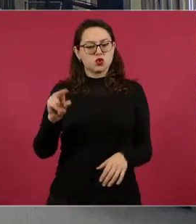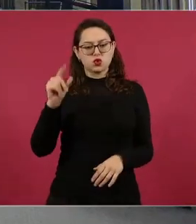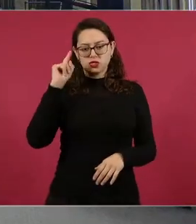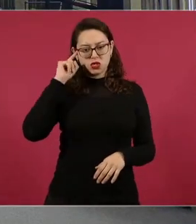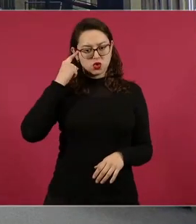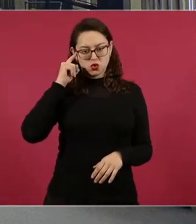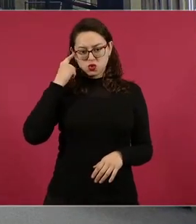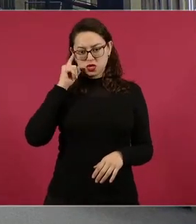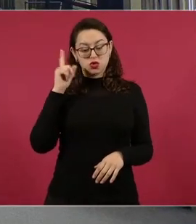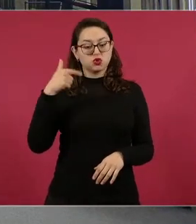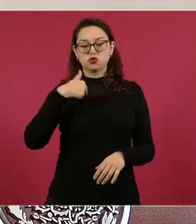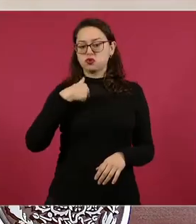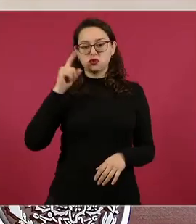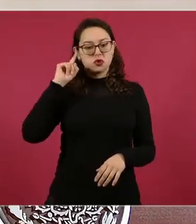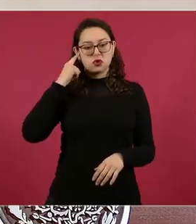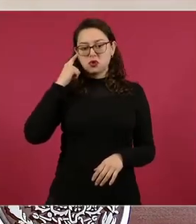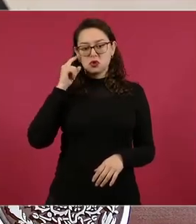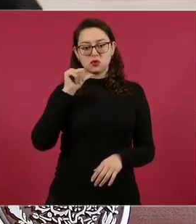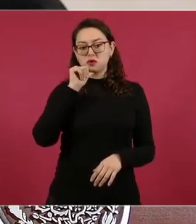Porque yo no me enojo.